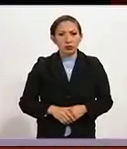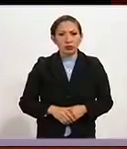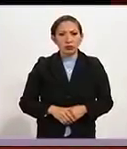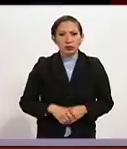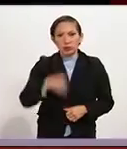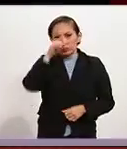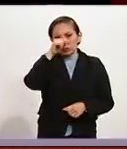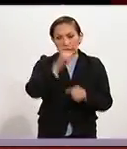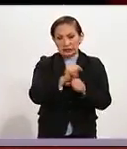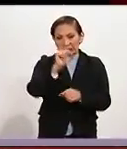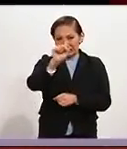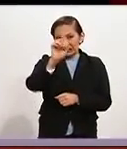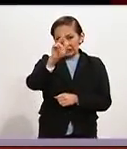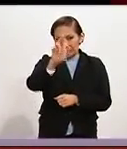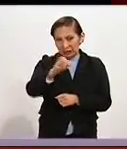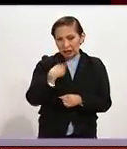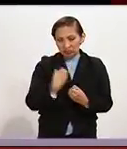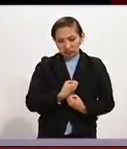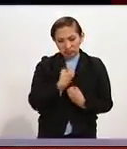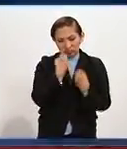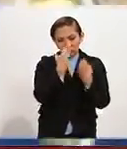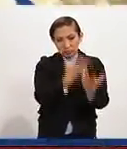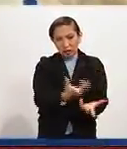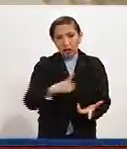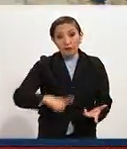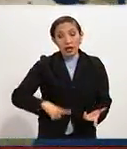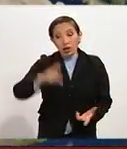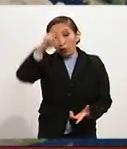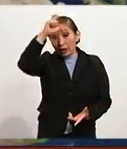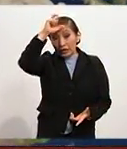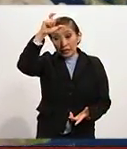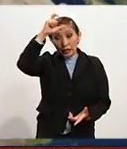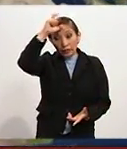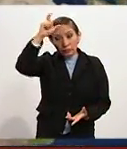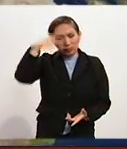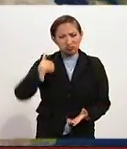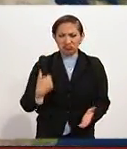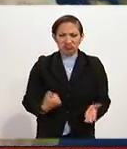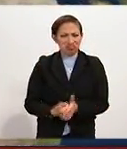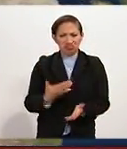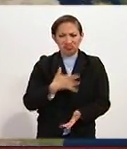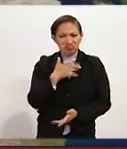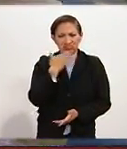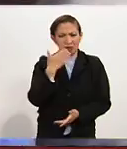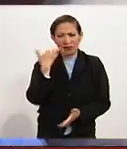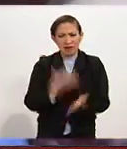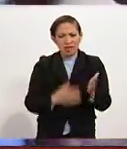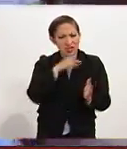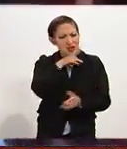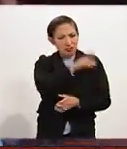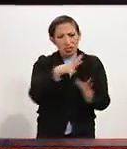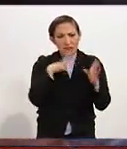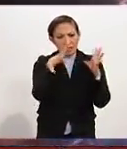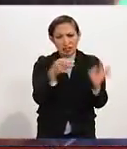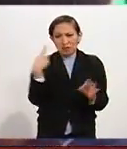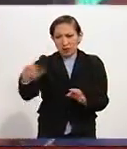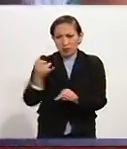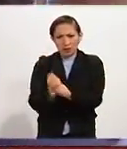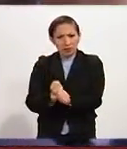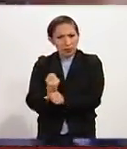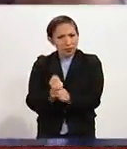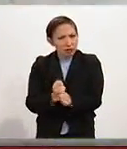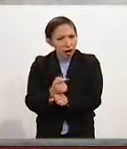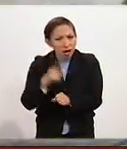La Secretaría de Relaciones Exteriores expresó al gobierno de Egipto su insatisfacción por la falta de respuesta oficial respecto a la